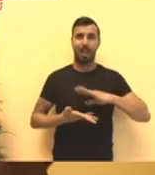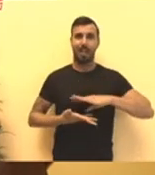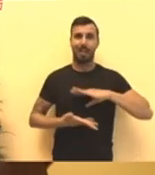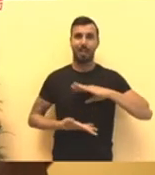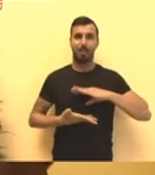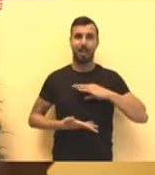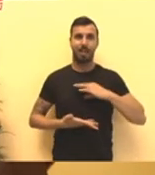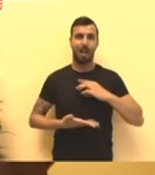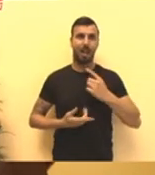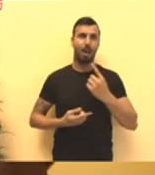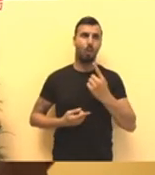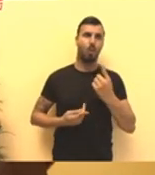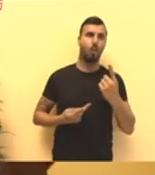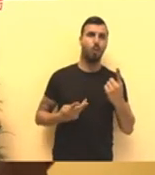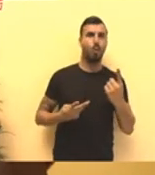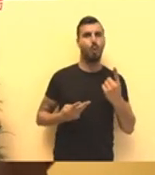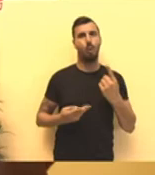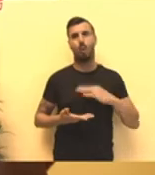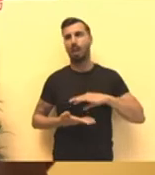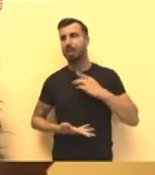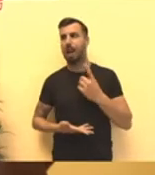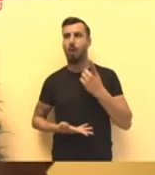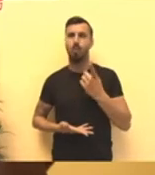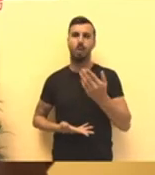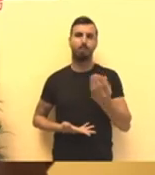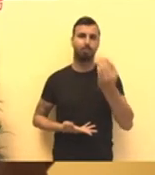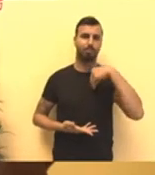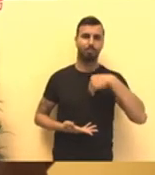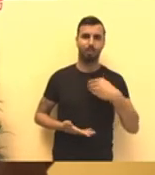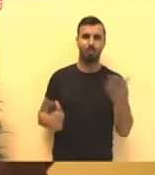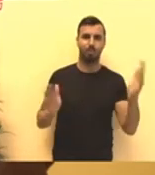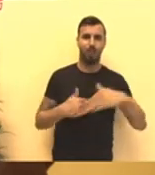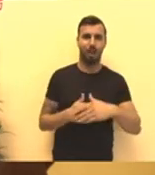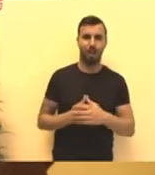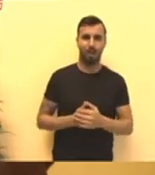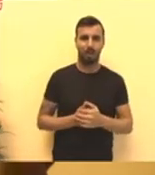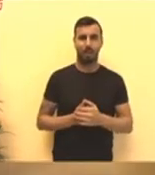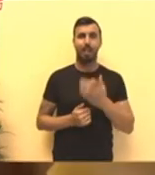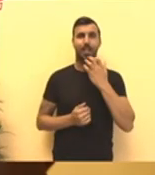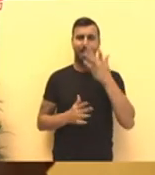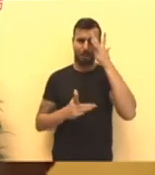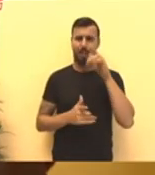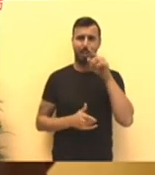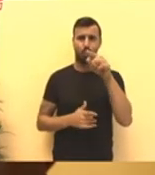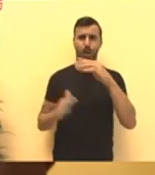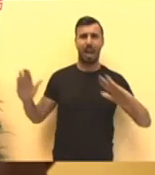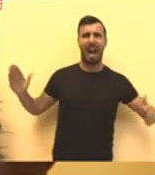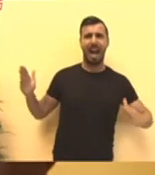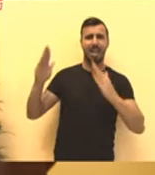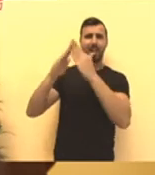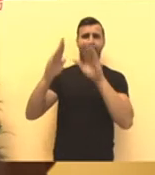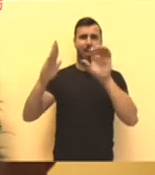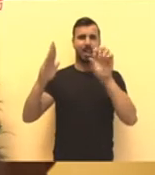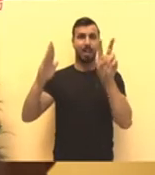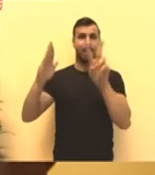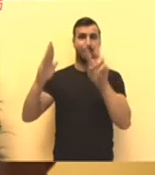alguna capacidad. Y si no eres capaz de llegar al Everest, ¿eres discapacitado? ¿Y por qué no? Te falta